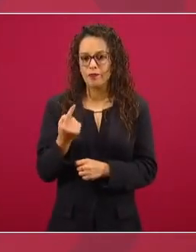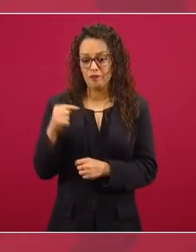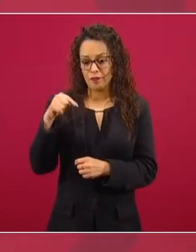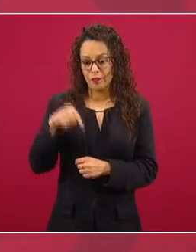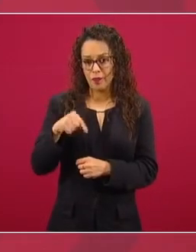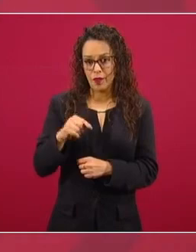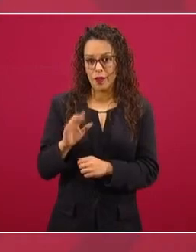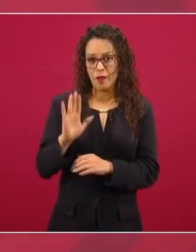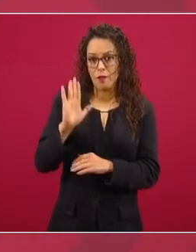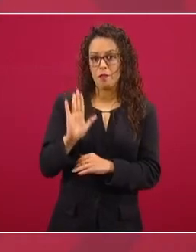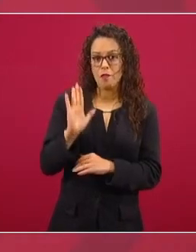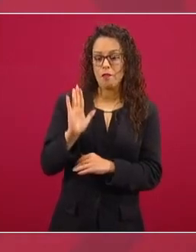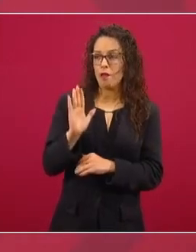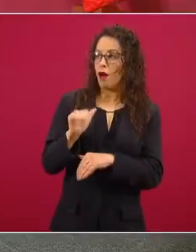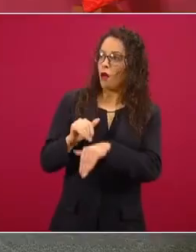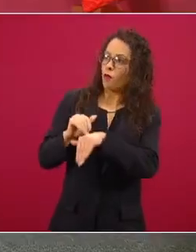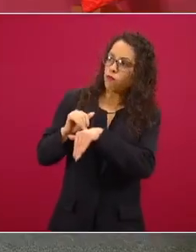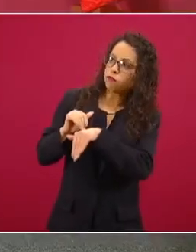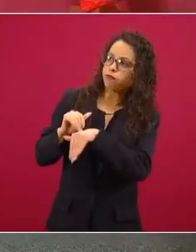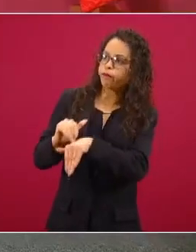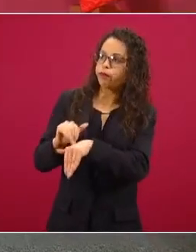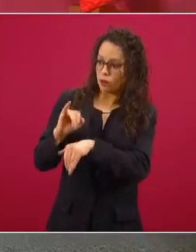servían,